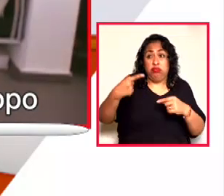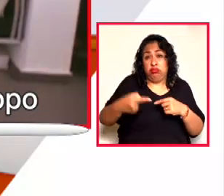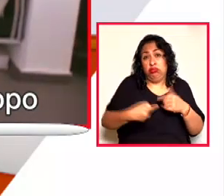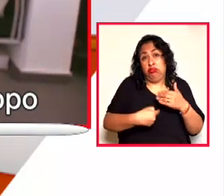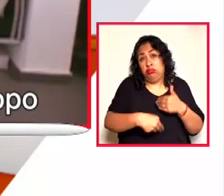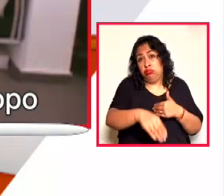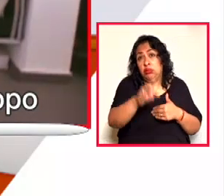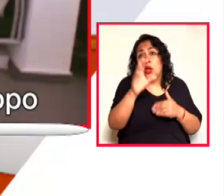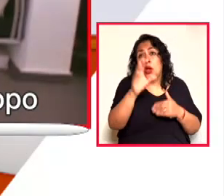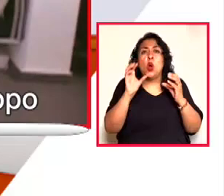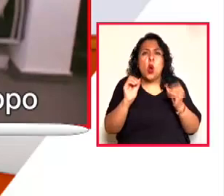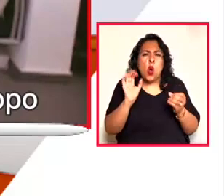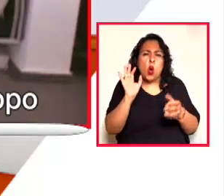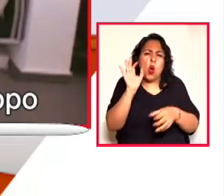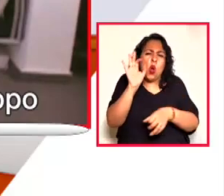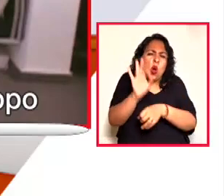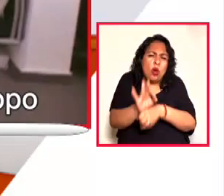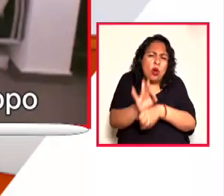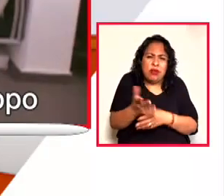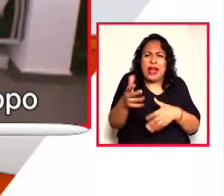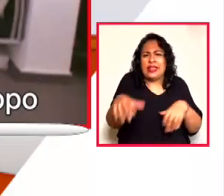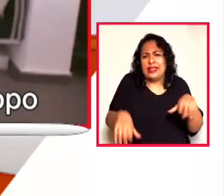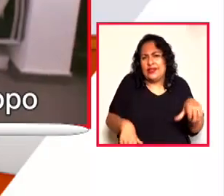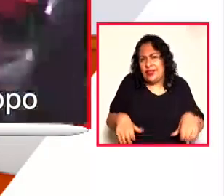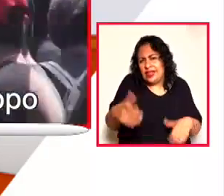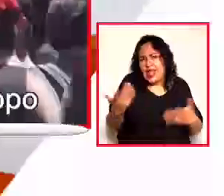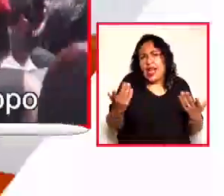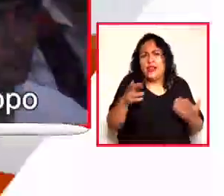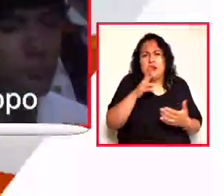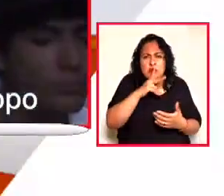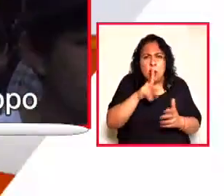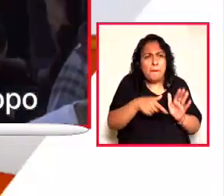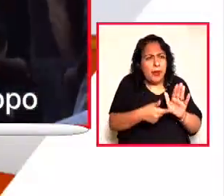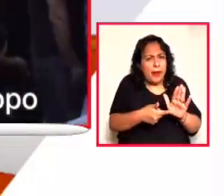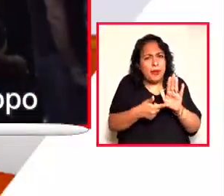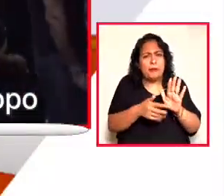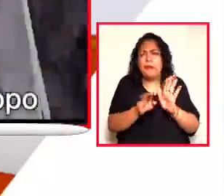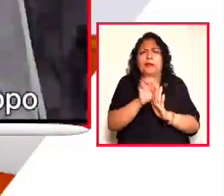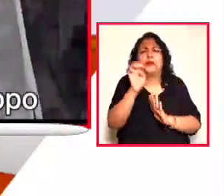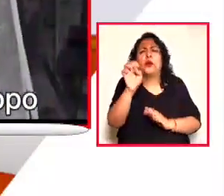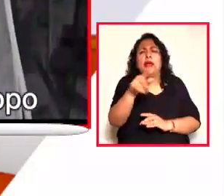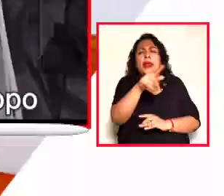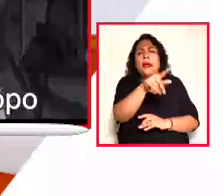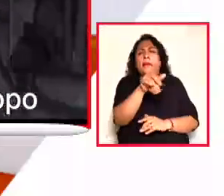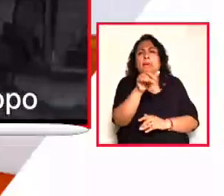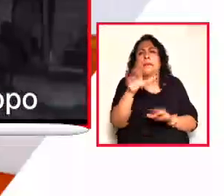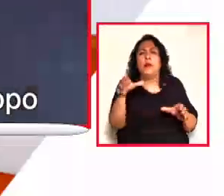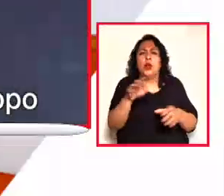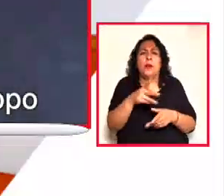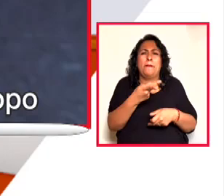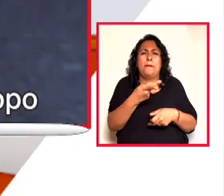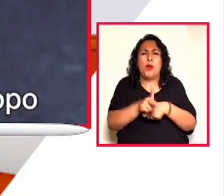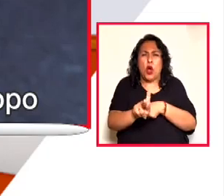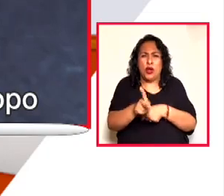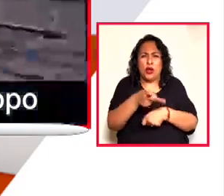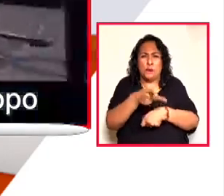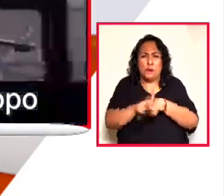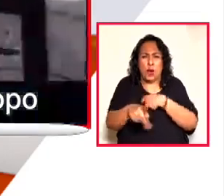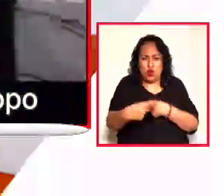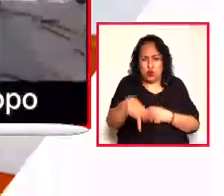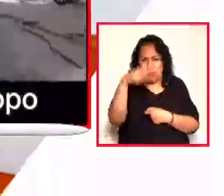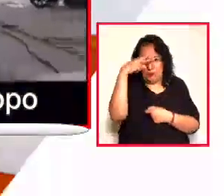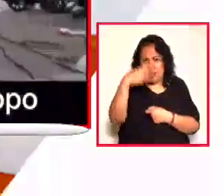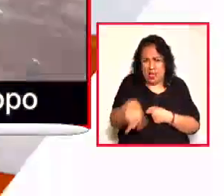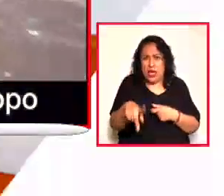sido albergadas sus actividades y sus preocupaciones. Por ejemplo, el movimiento punk local mexicano o